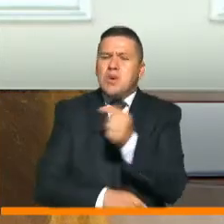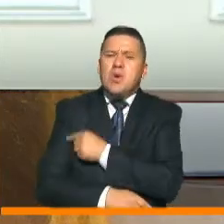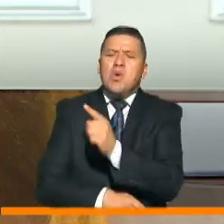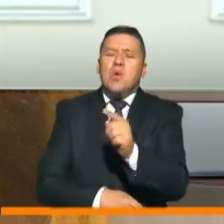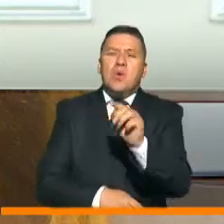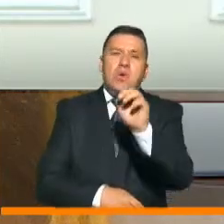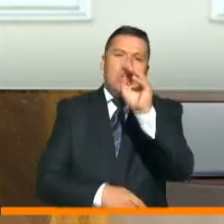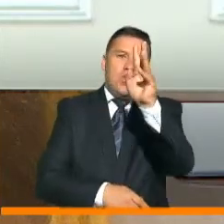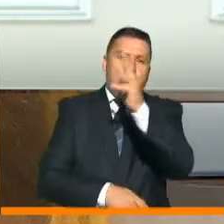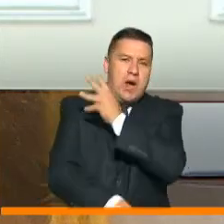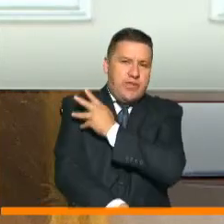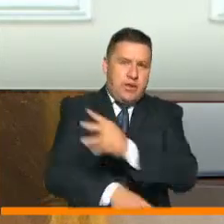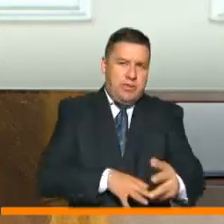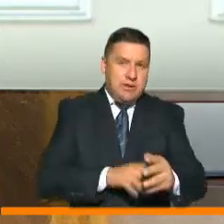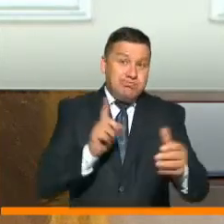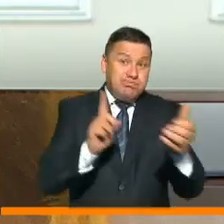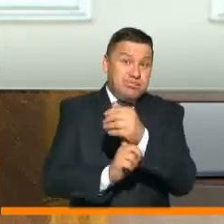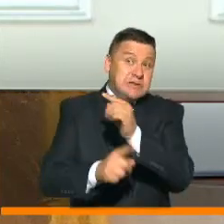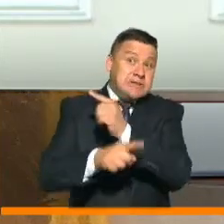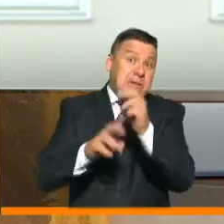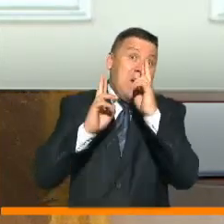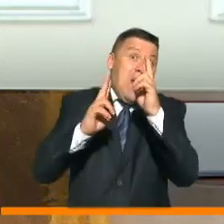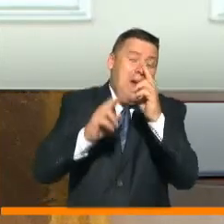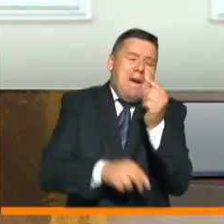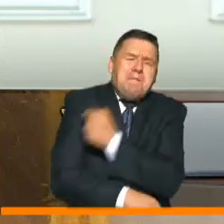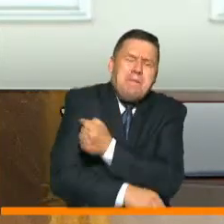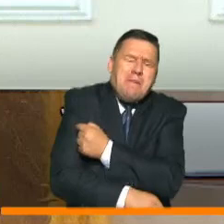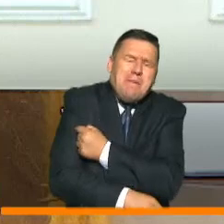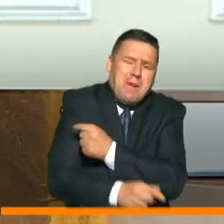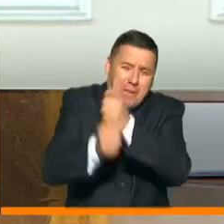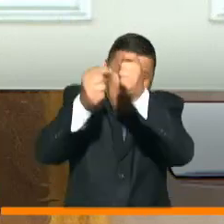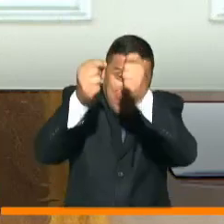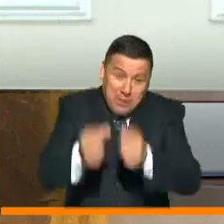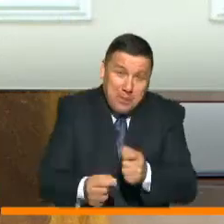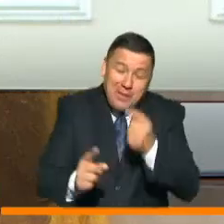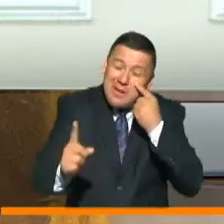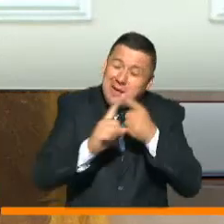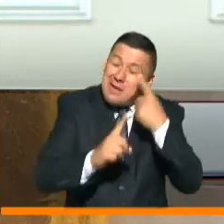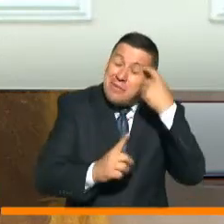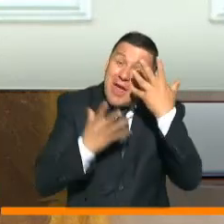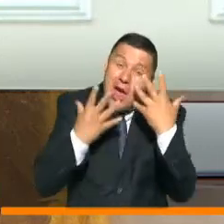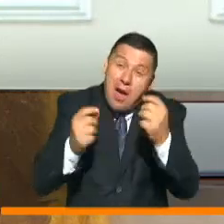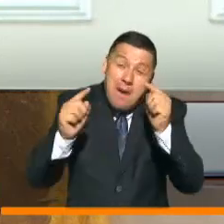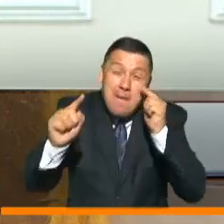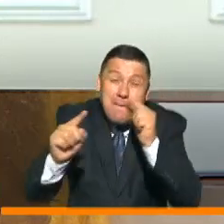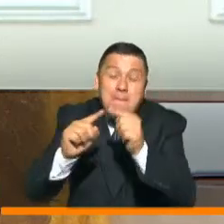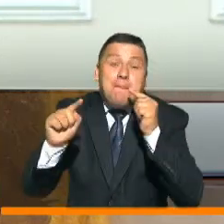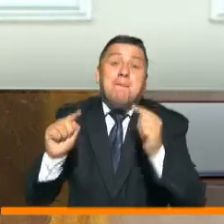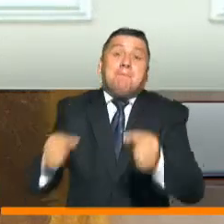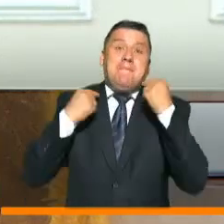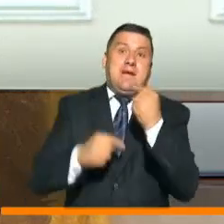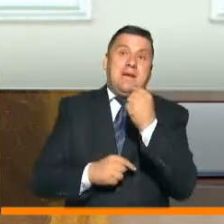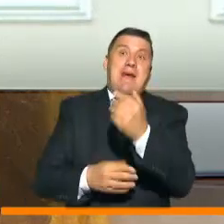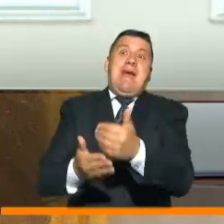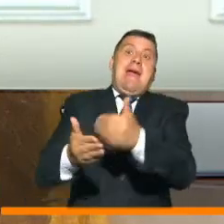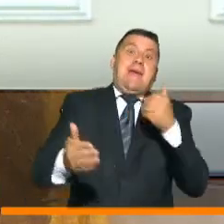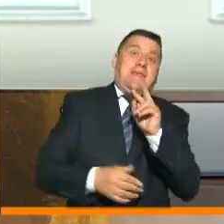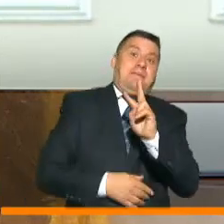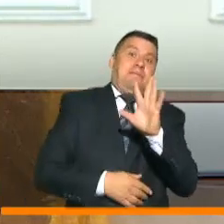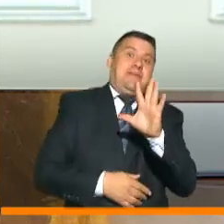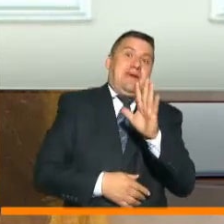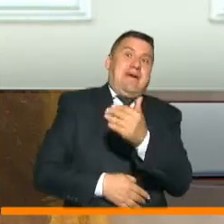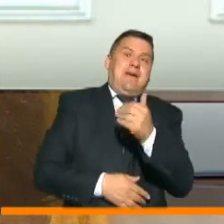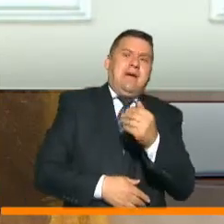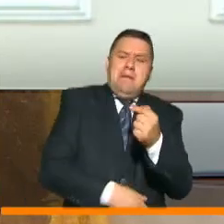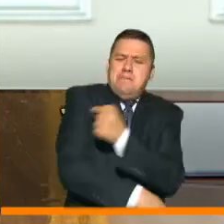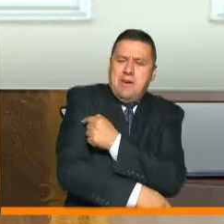vacunado 4 millones. Esperamos, además, y ese ha sido mi propósito, que sea antes del 25. Eso quiere